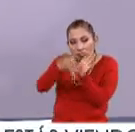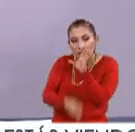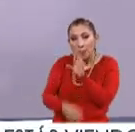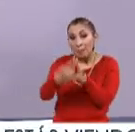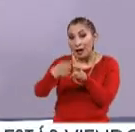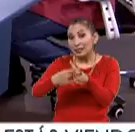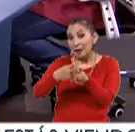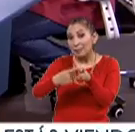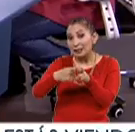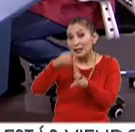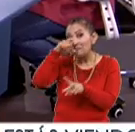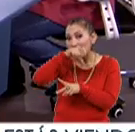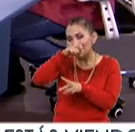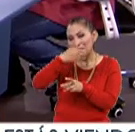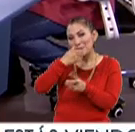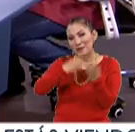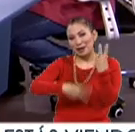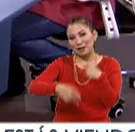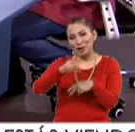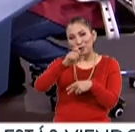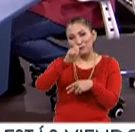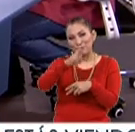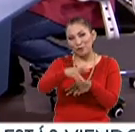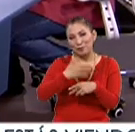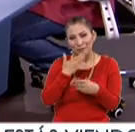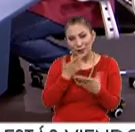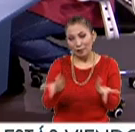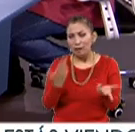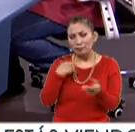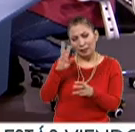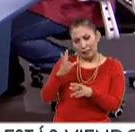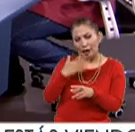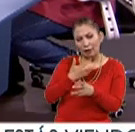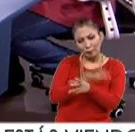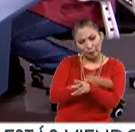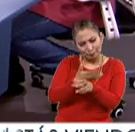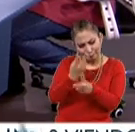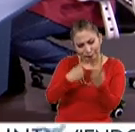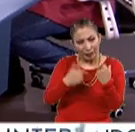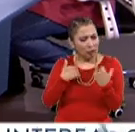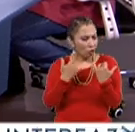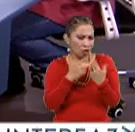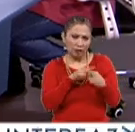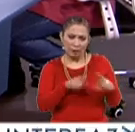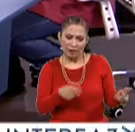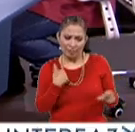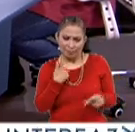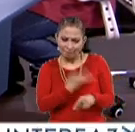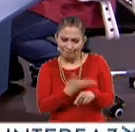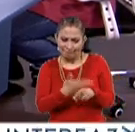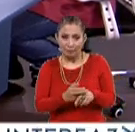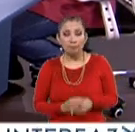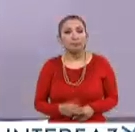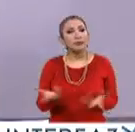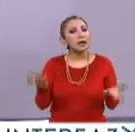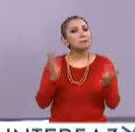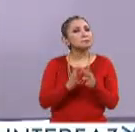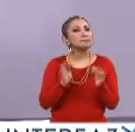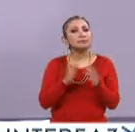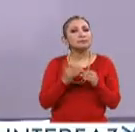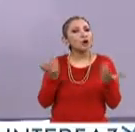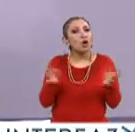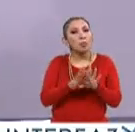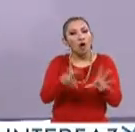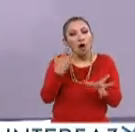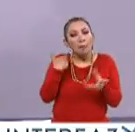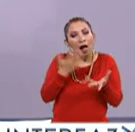las matemáticas mayas. Bienvenido, doctor. Muchísimas gracias, gracias por estar aquí. Es un honor estar aquí con ustedes. No, al contrario, el honor es nuestro. Muchas gracias. Platíquenos, ¿cómo es que